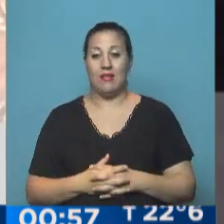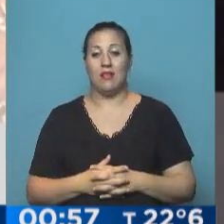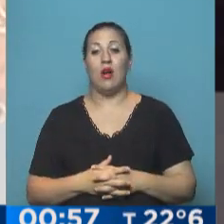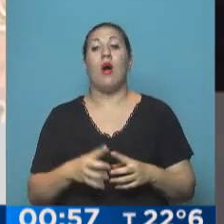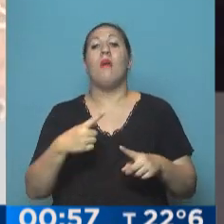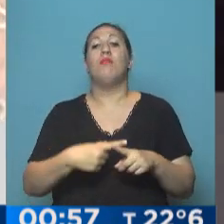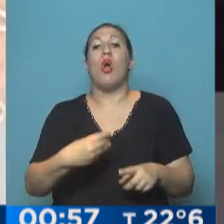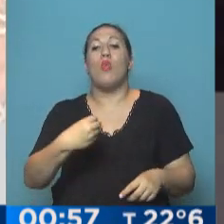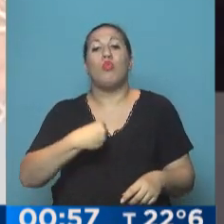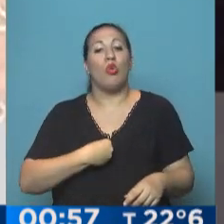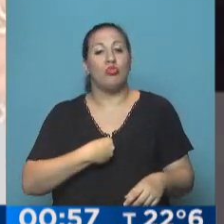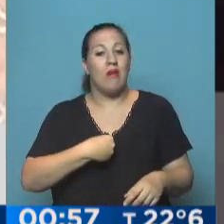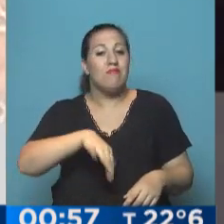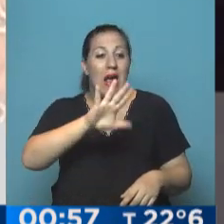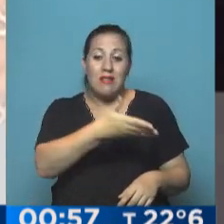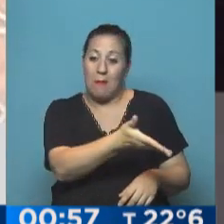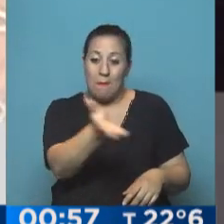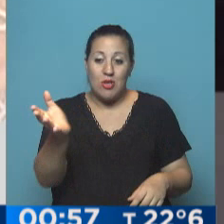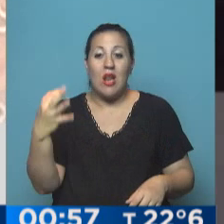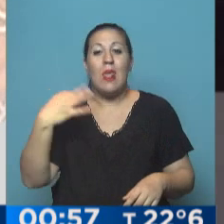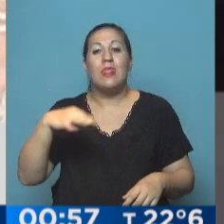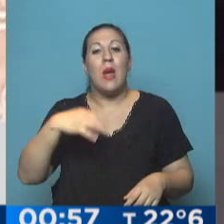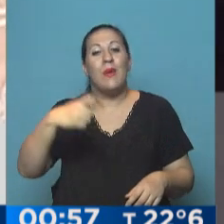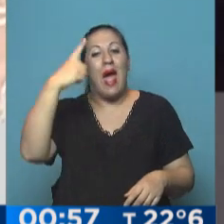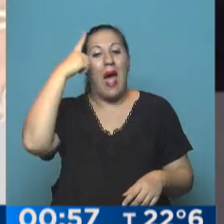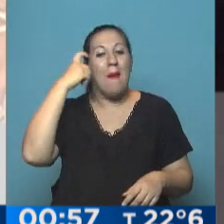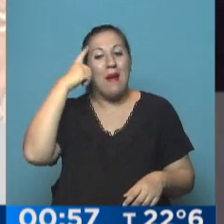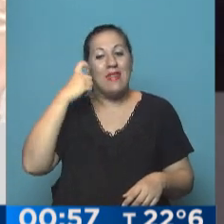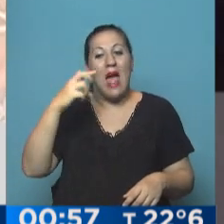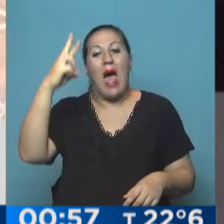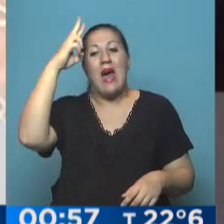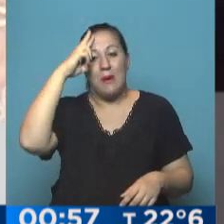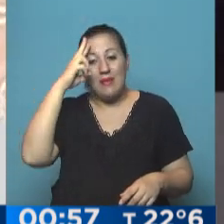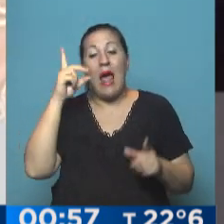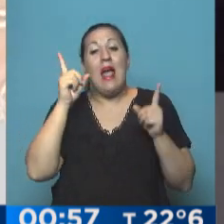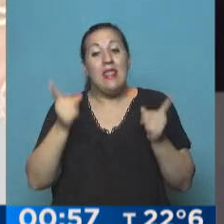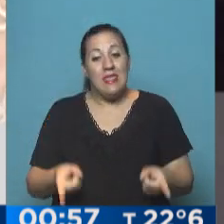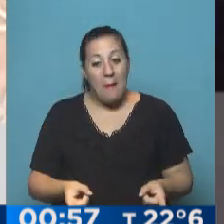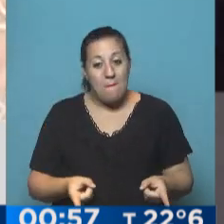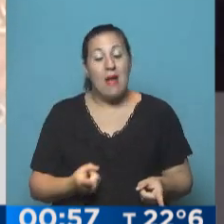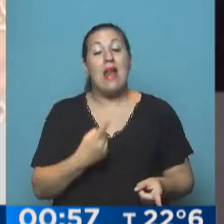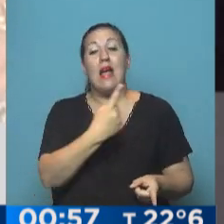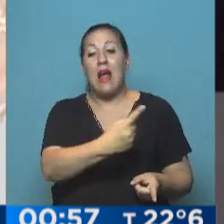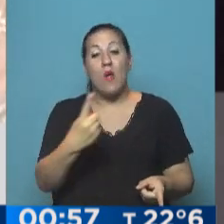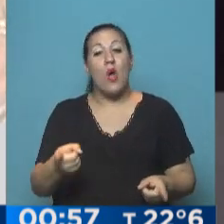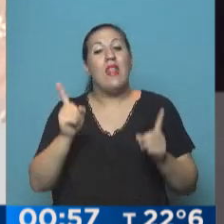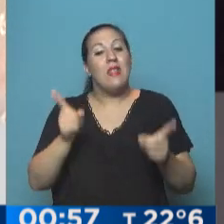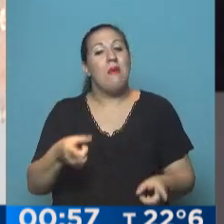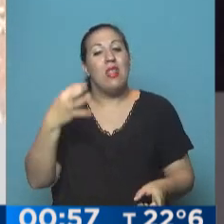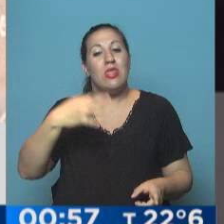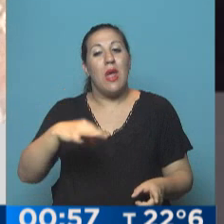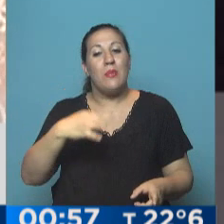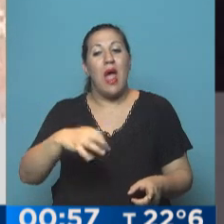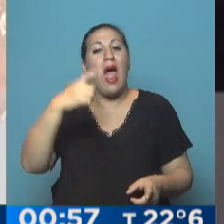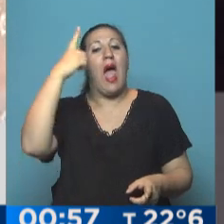Por voluntad popular tenemos que aprender a respetar y además cada uno también tiene que aprender